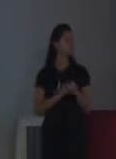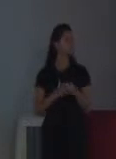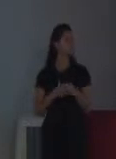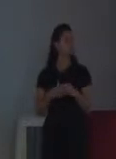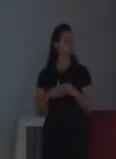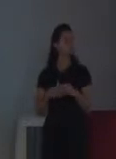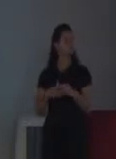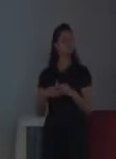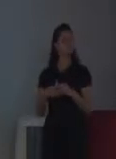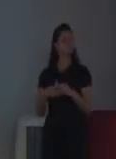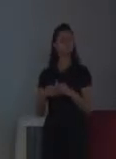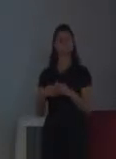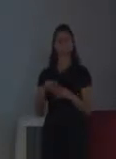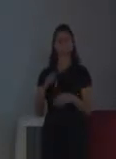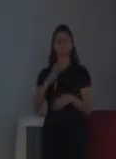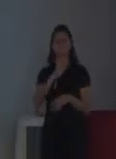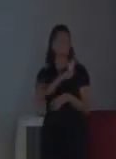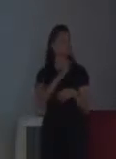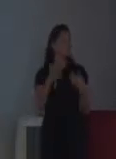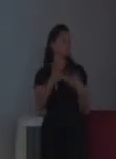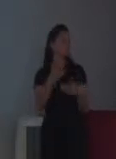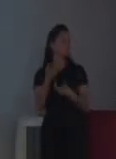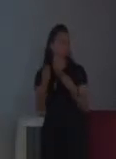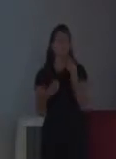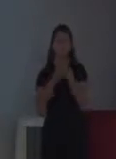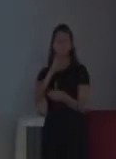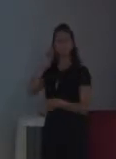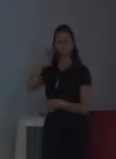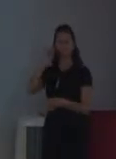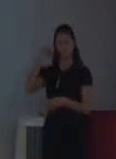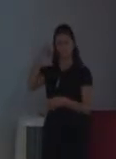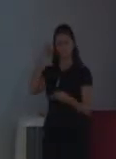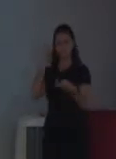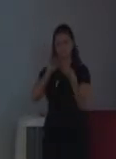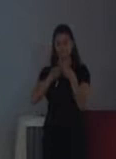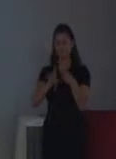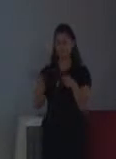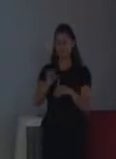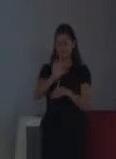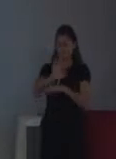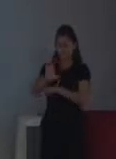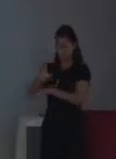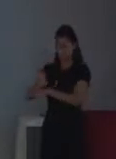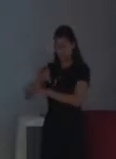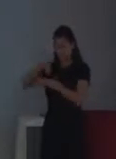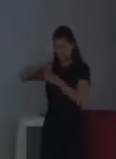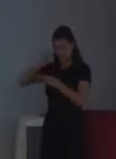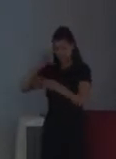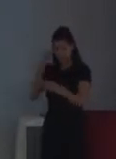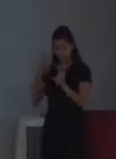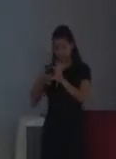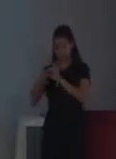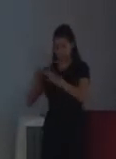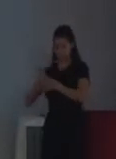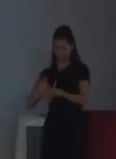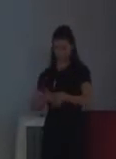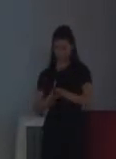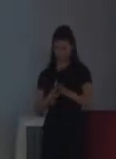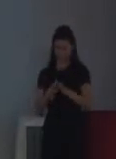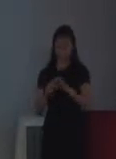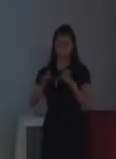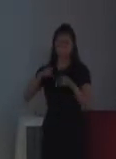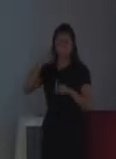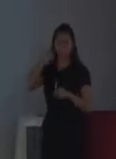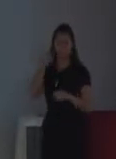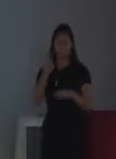¿sí?, que se ven involucradas dentro del mismo gobierno nacional, ¿sí? Tenemos que entender dos